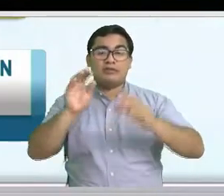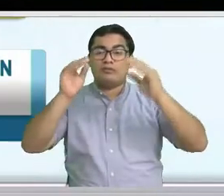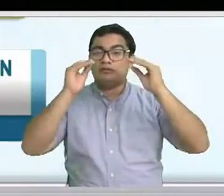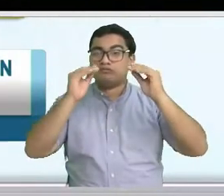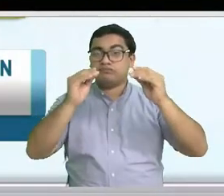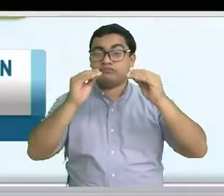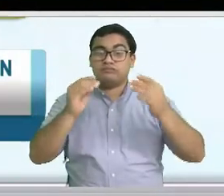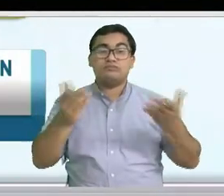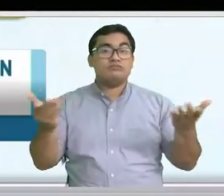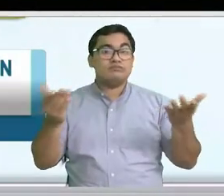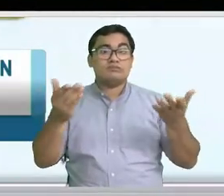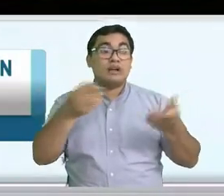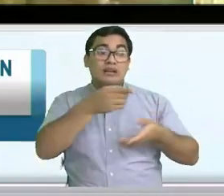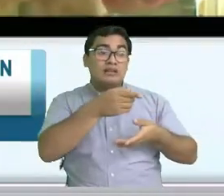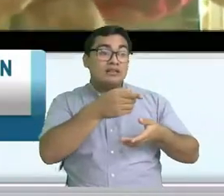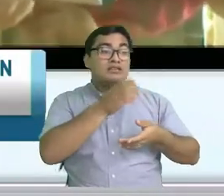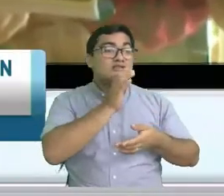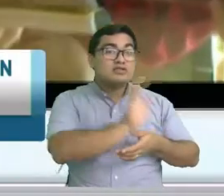formas de corregir.